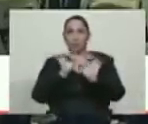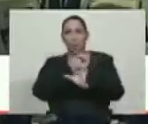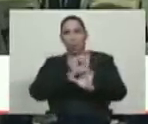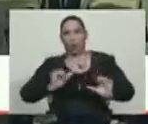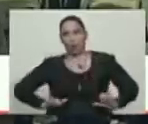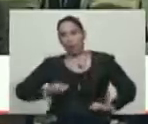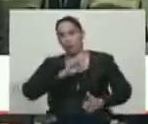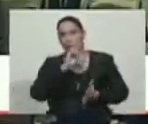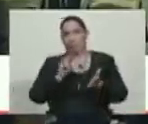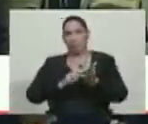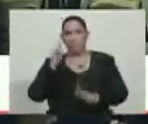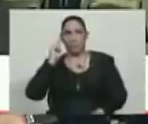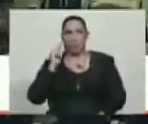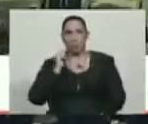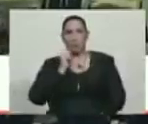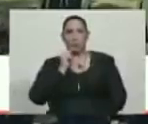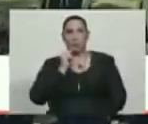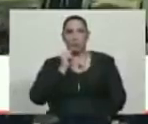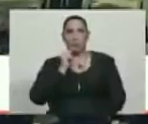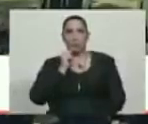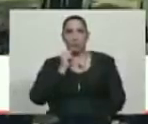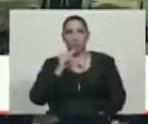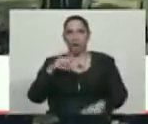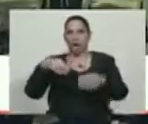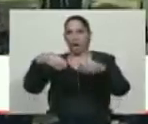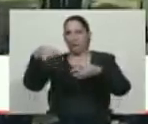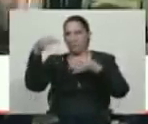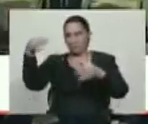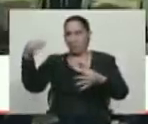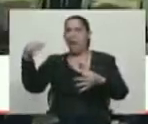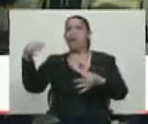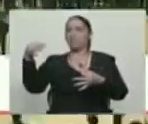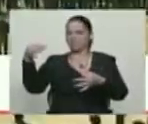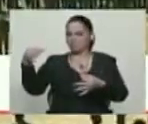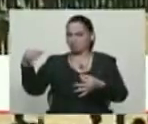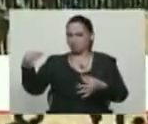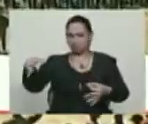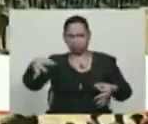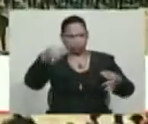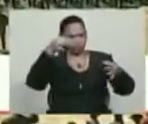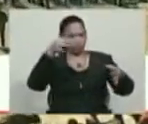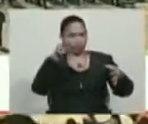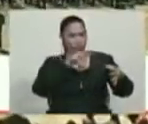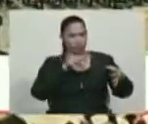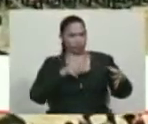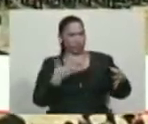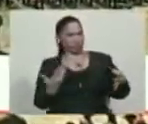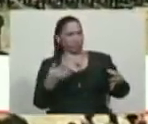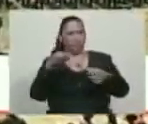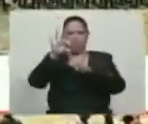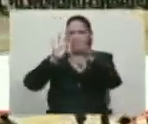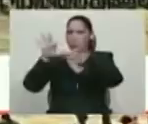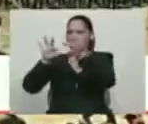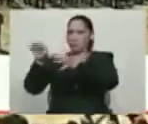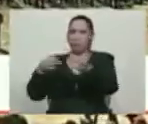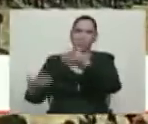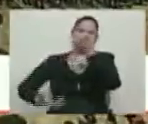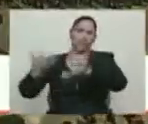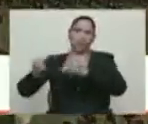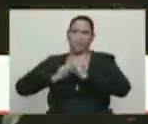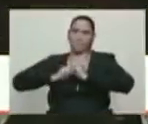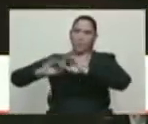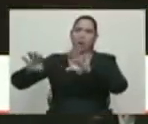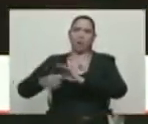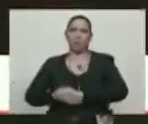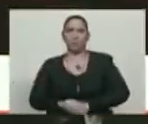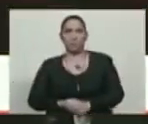Nacional Bolivariana, que agarraron ese piazo de papel y se lo rompieron en la cara y se lo quemaron para que se fueran de las unidades